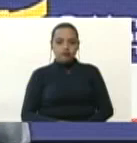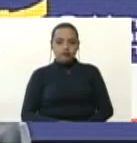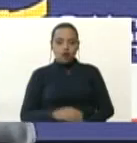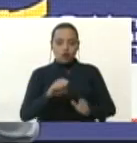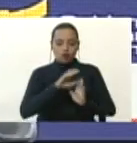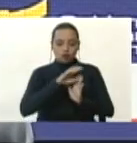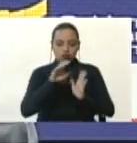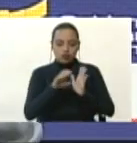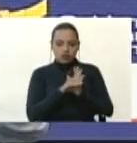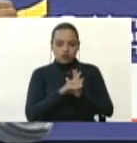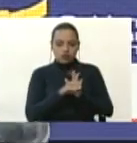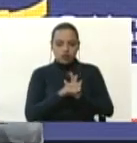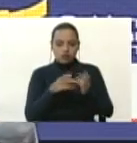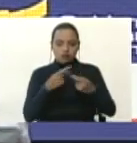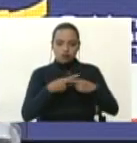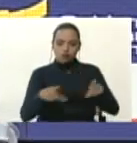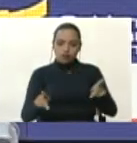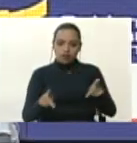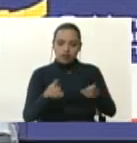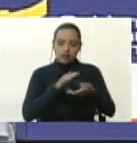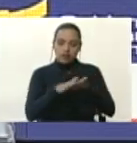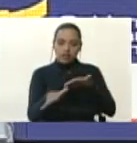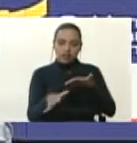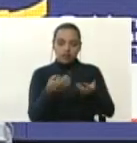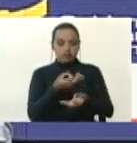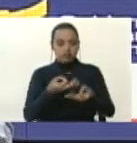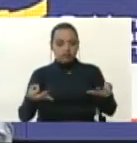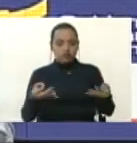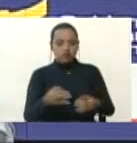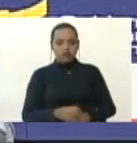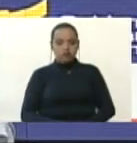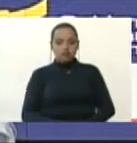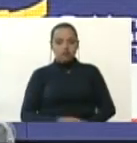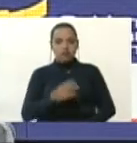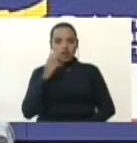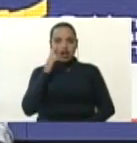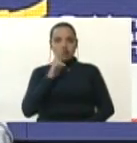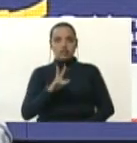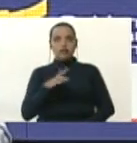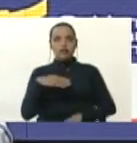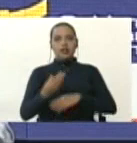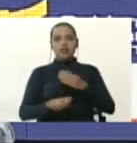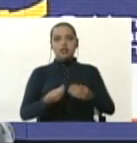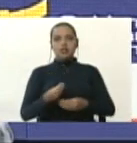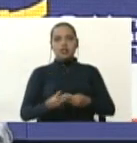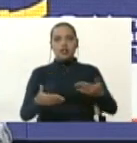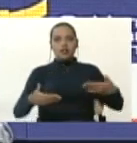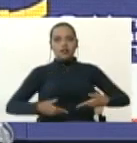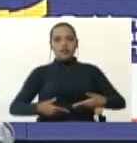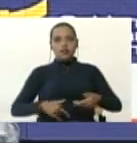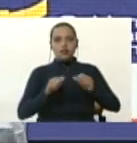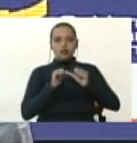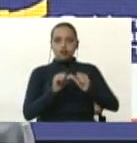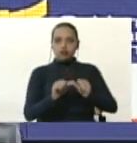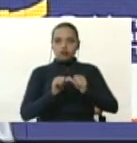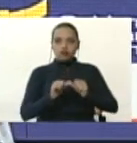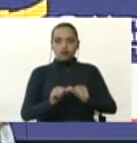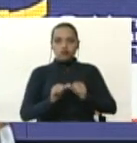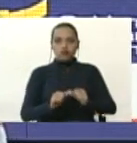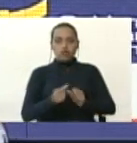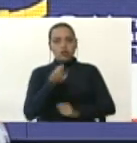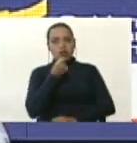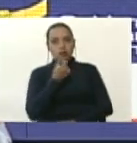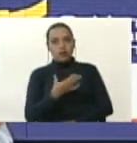constitucional, pública, gratuita y de calidad. Hay que ver lo que es el esfuerzo sostenido en las